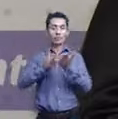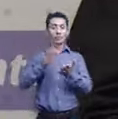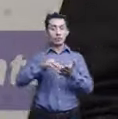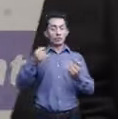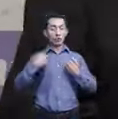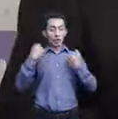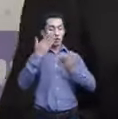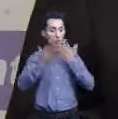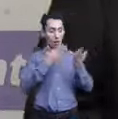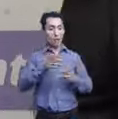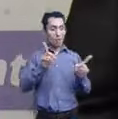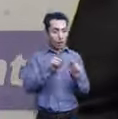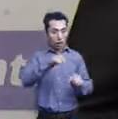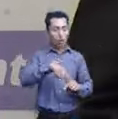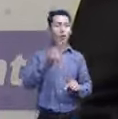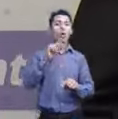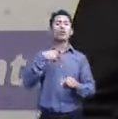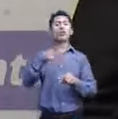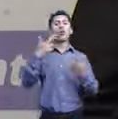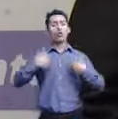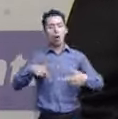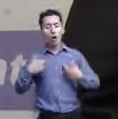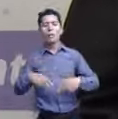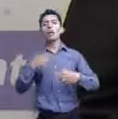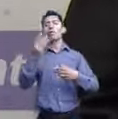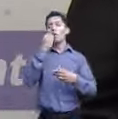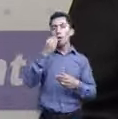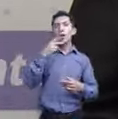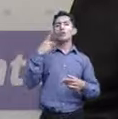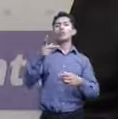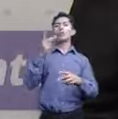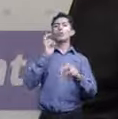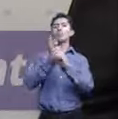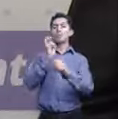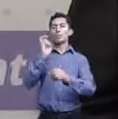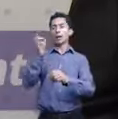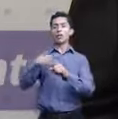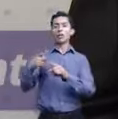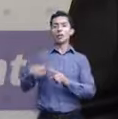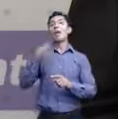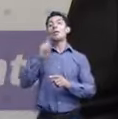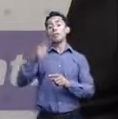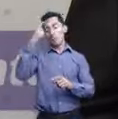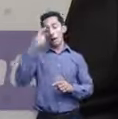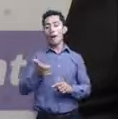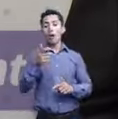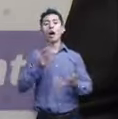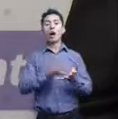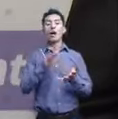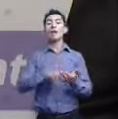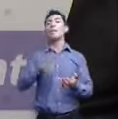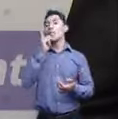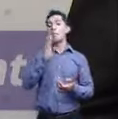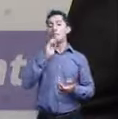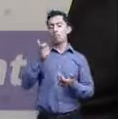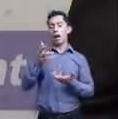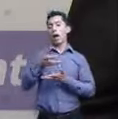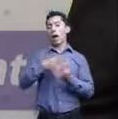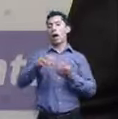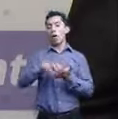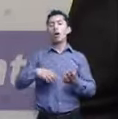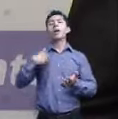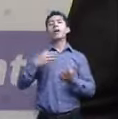ustedes en sus estudios, en su ropa, en su comida, en sus pasajes, sino también en la economía de los padres de familia.